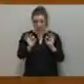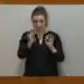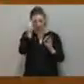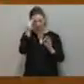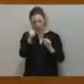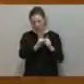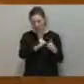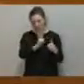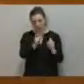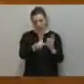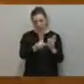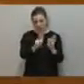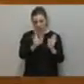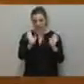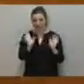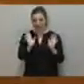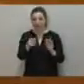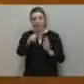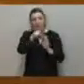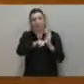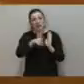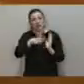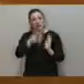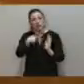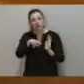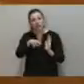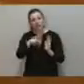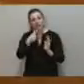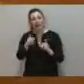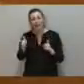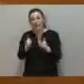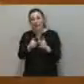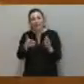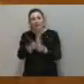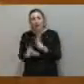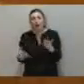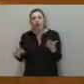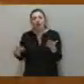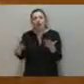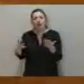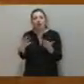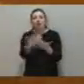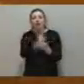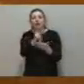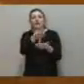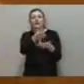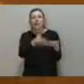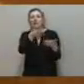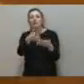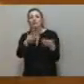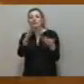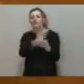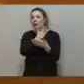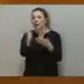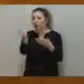todo. Nuestras medidas abarcan la dependencia como un todo, no por partes como en esta moción